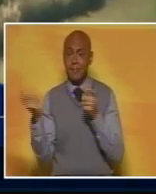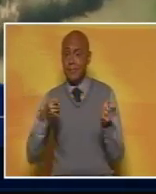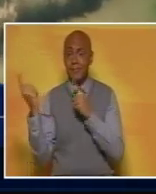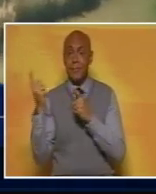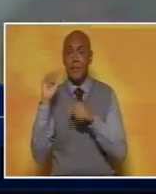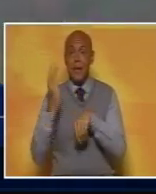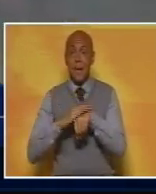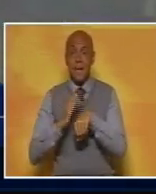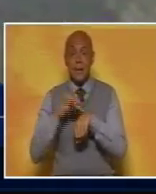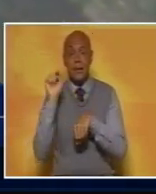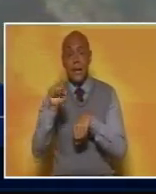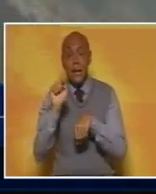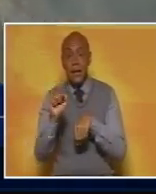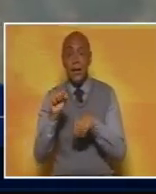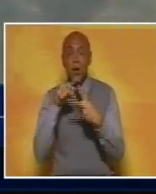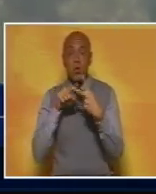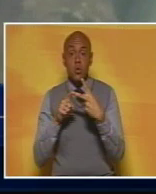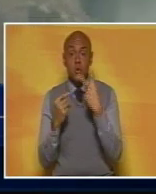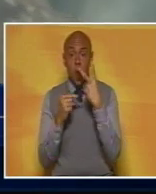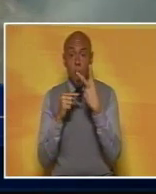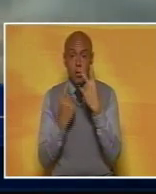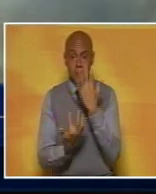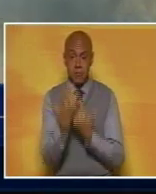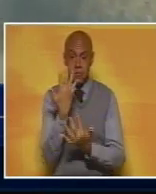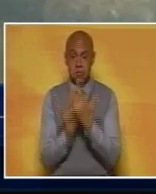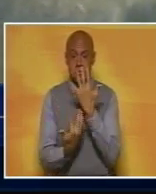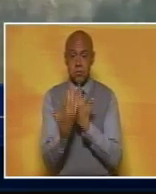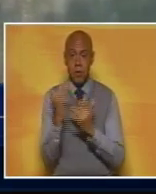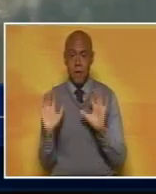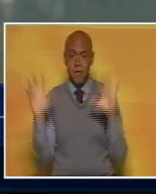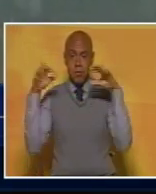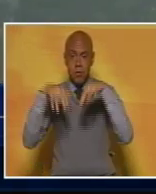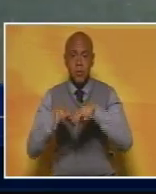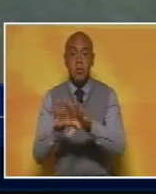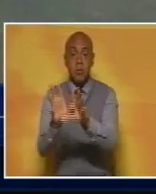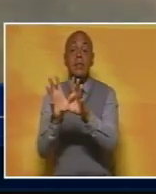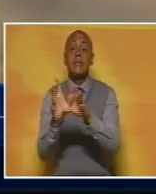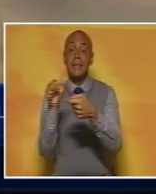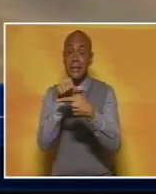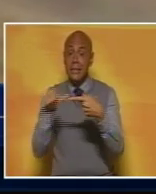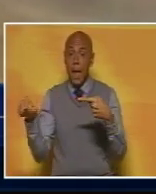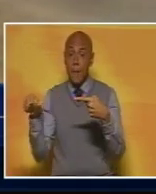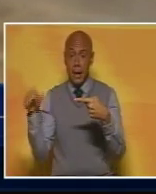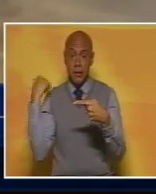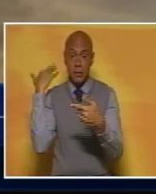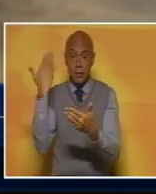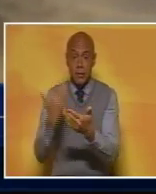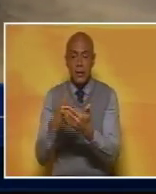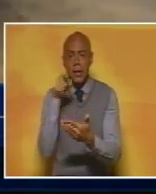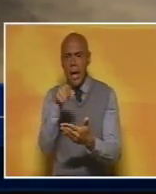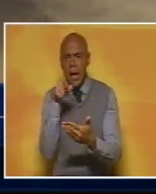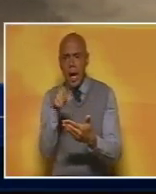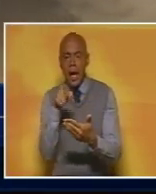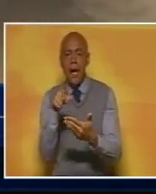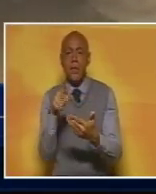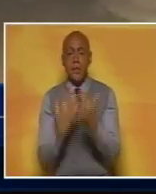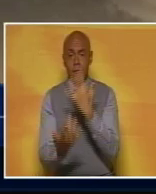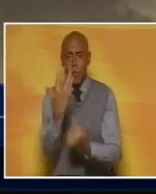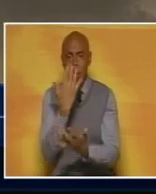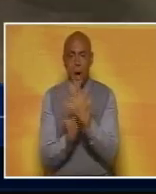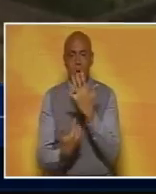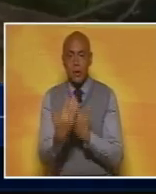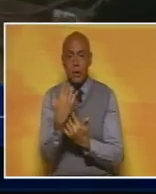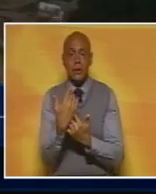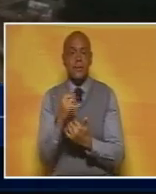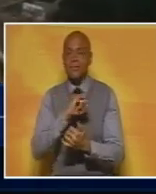avivar los dos grandes incendios que se registran por casi una semana. El fuego, identificado como Kincaid, ya